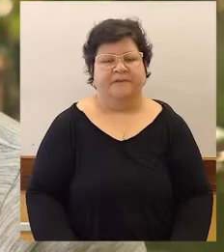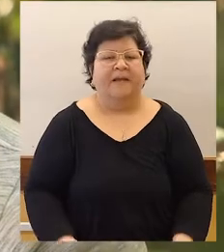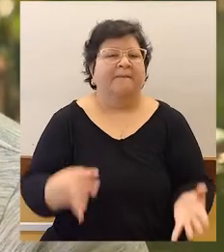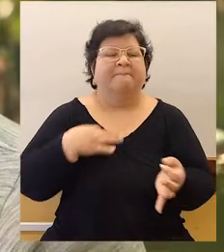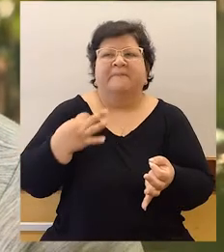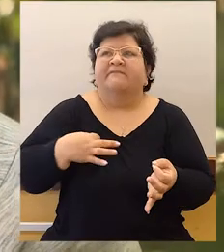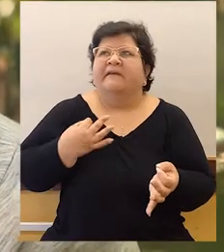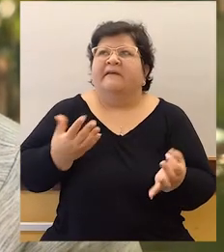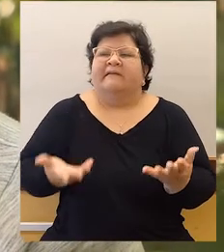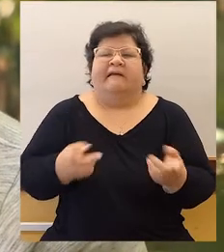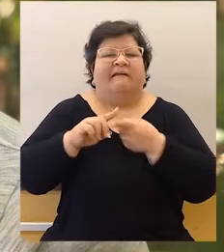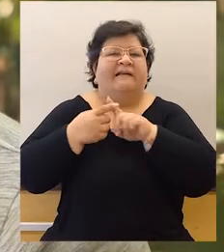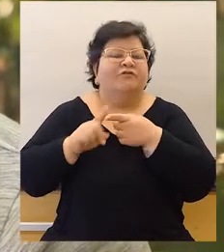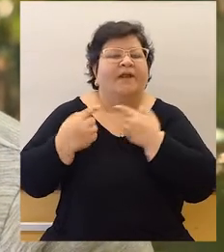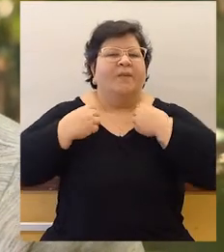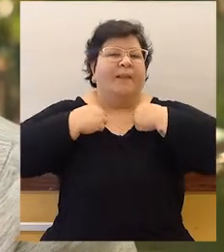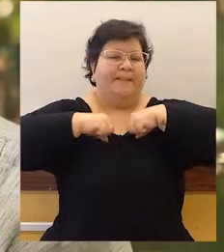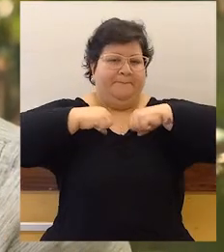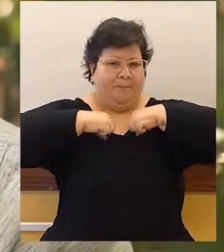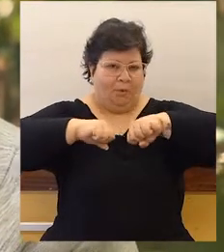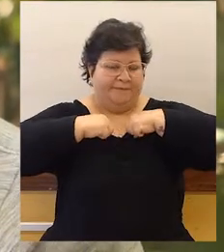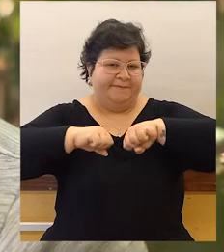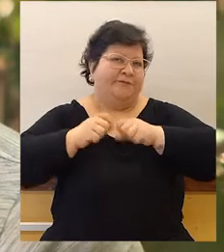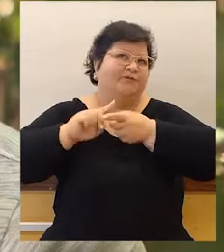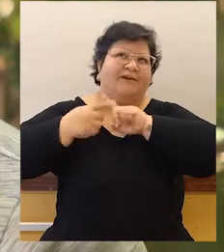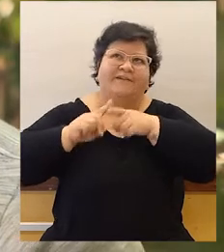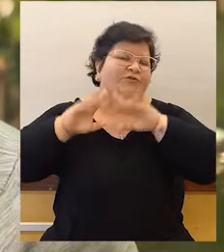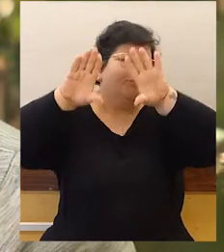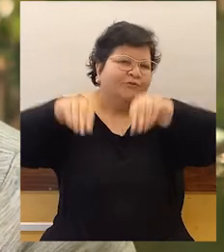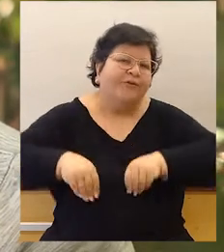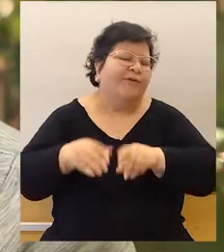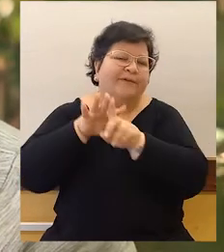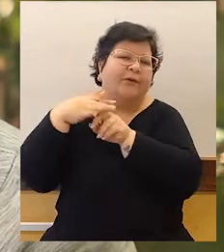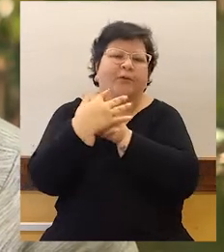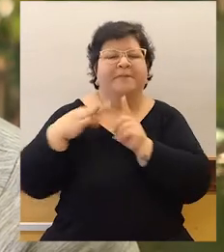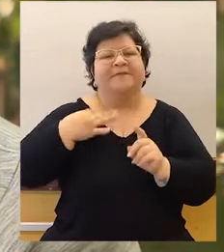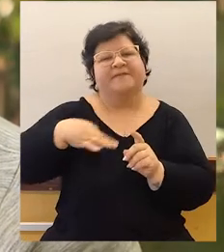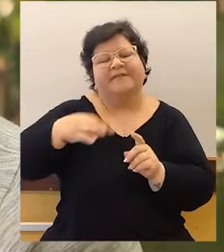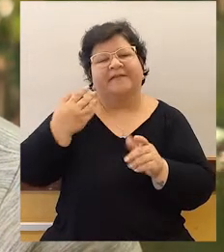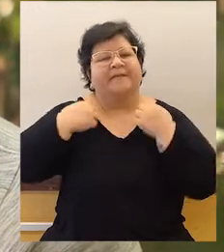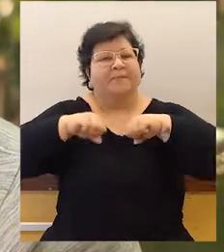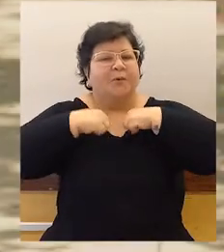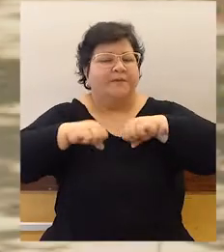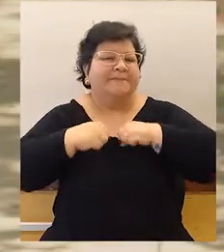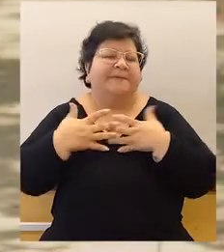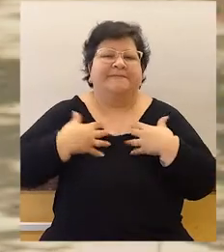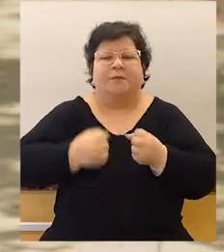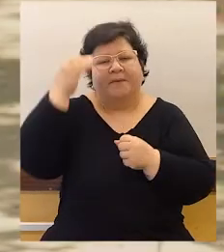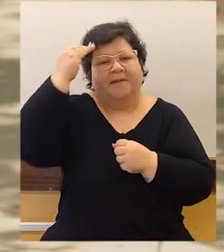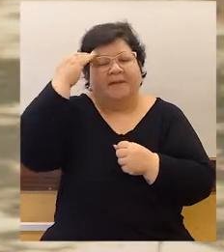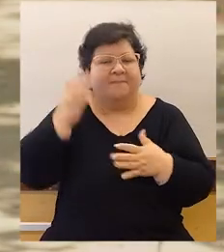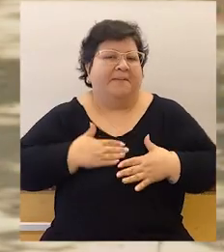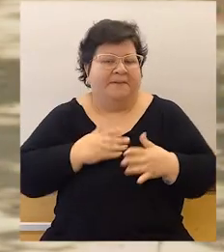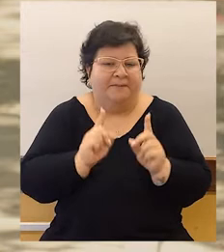Mi vida está bastante relacionada a lo que es el deporte, entonces relaciono todo lo que es el entorno de mi vida a lo que es el deporte. Entonces, para mí, la salud mental y también un poco